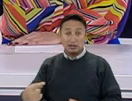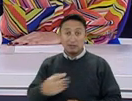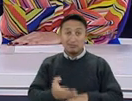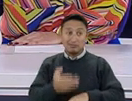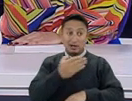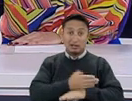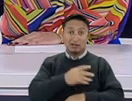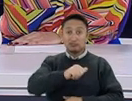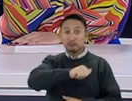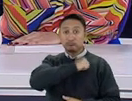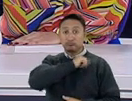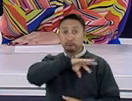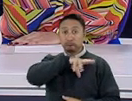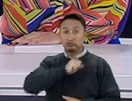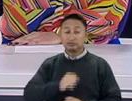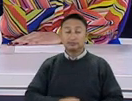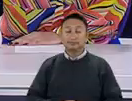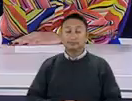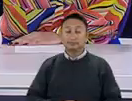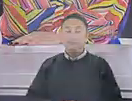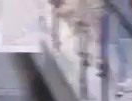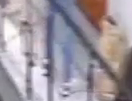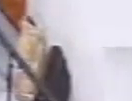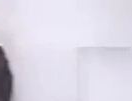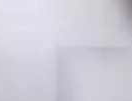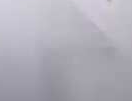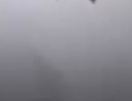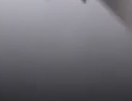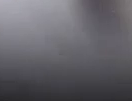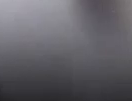de asaltos a mano armada.